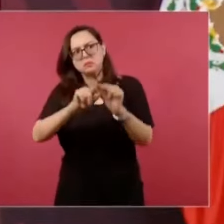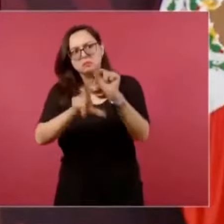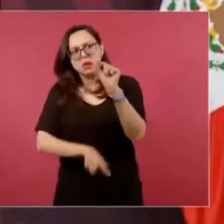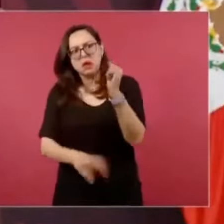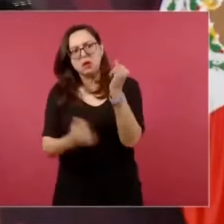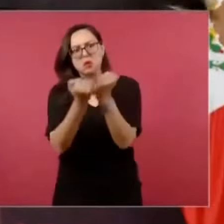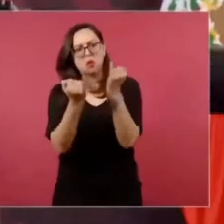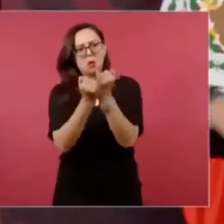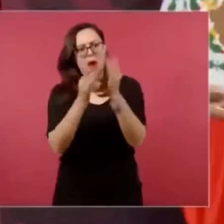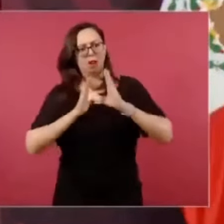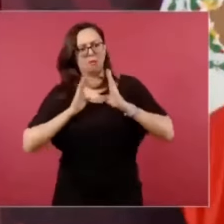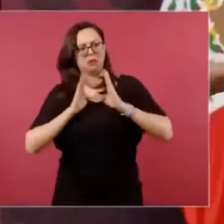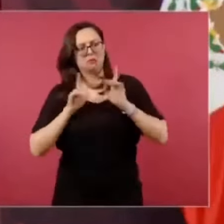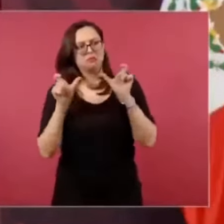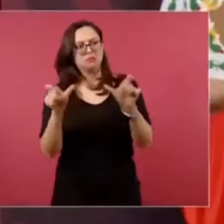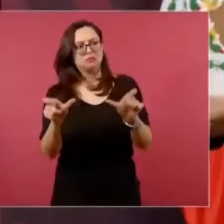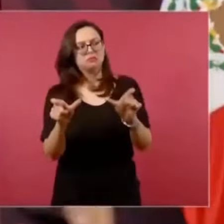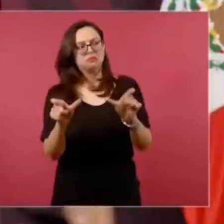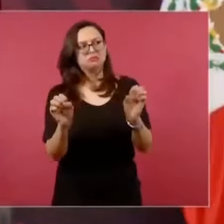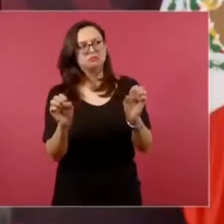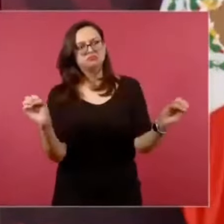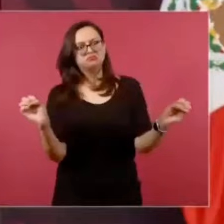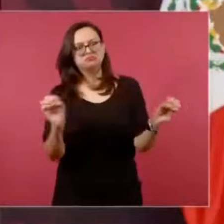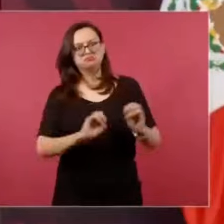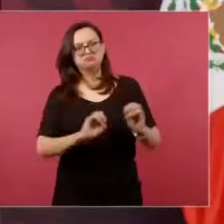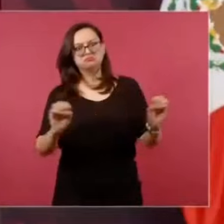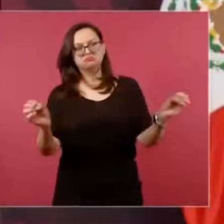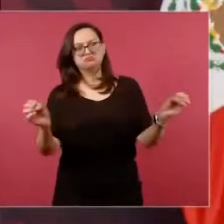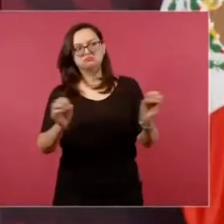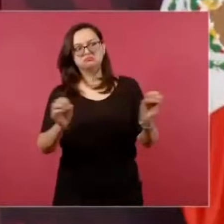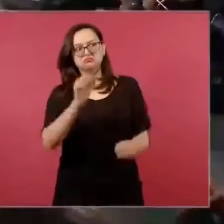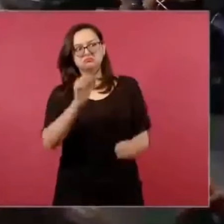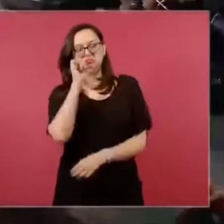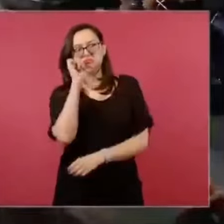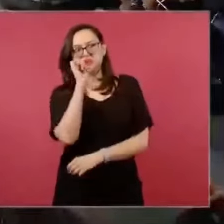Y aquí un proceso ciudadano,